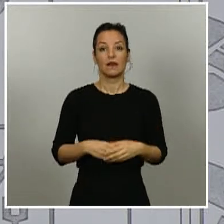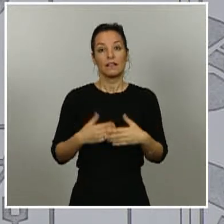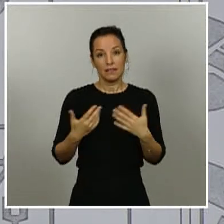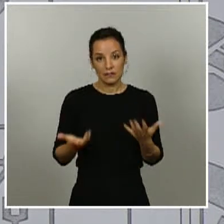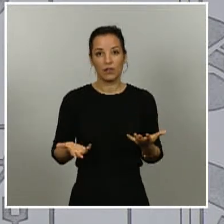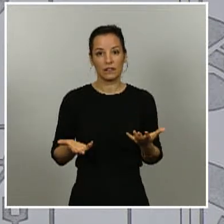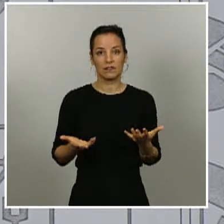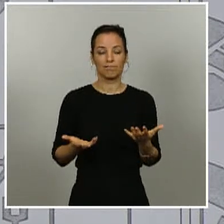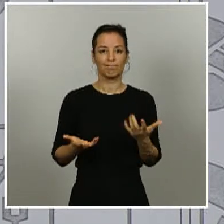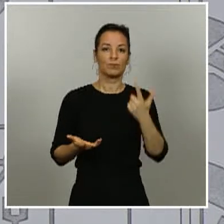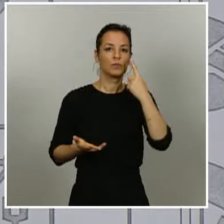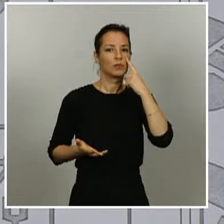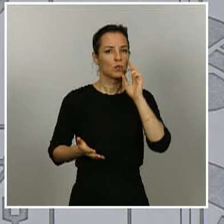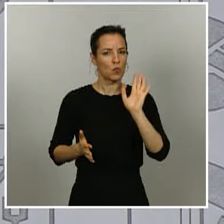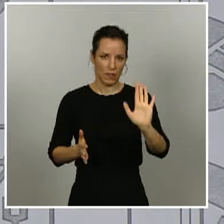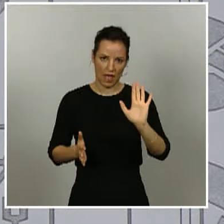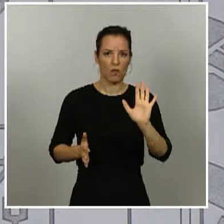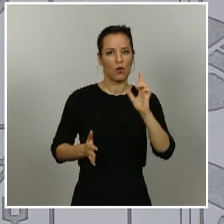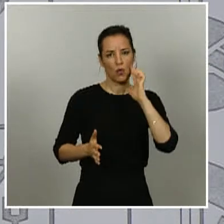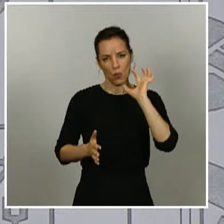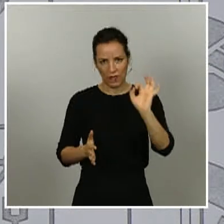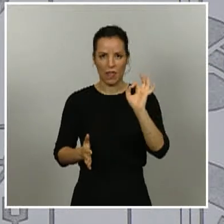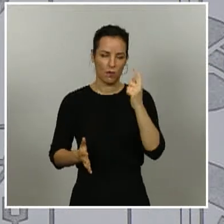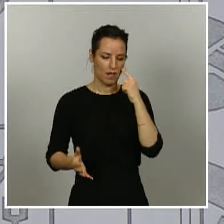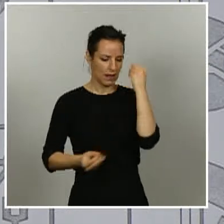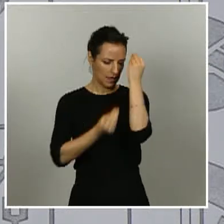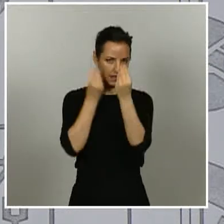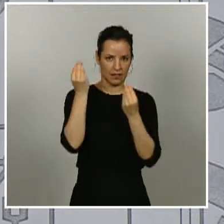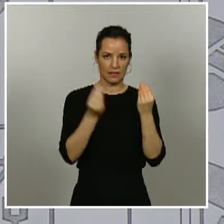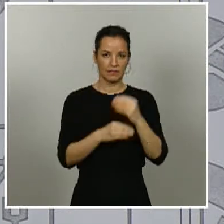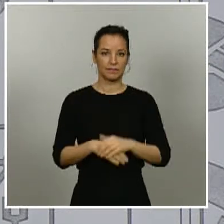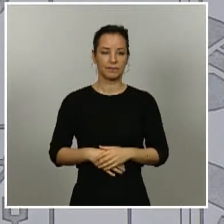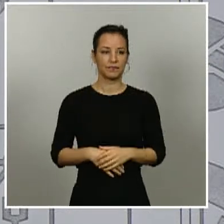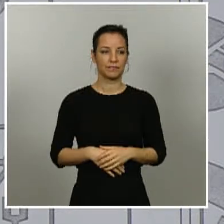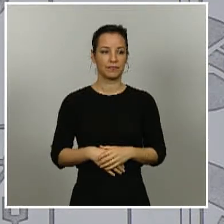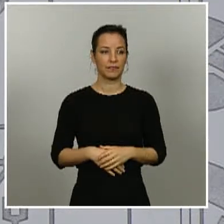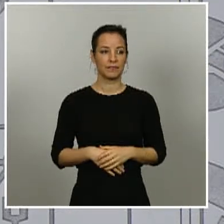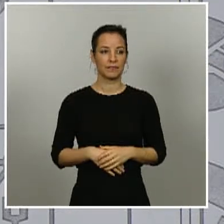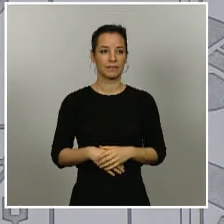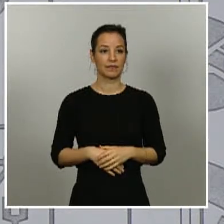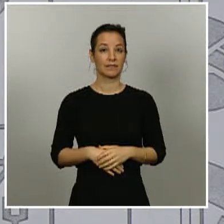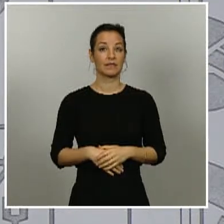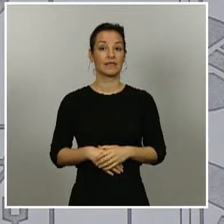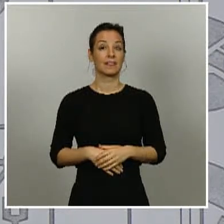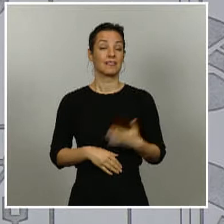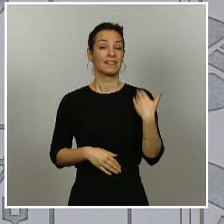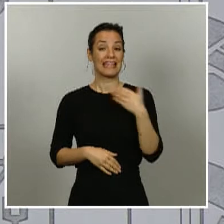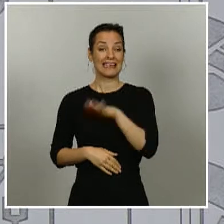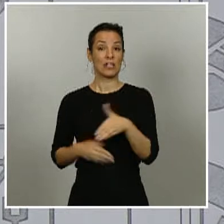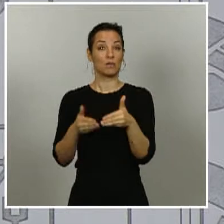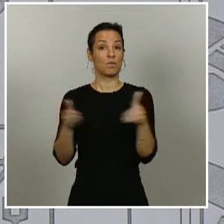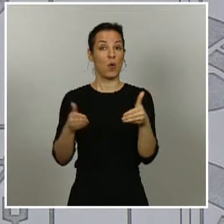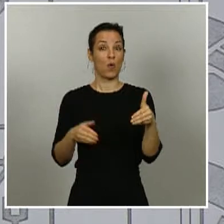tener cuidado a la hora de valorarlo. Desde que se inició la apertura para los paseos de los niños hasta que